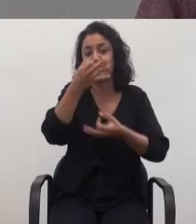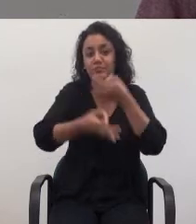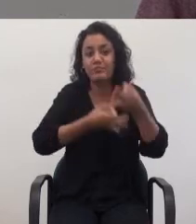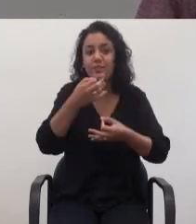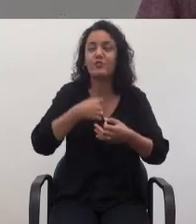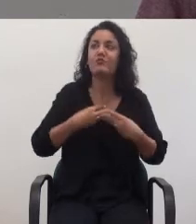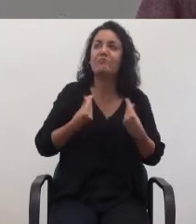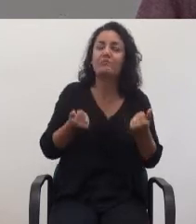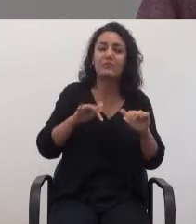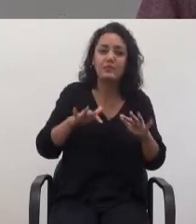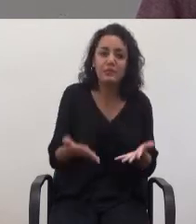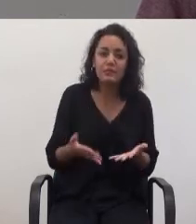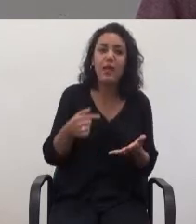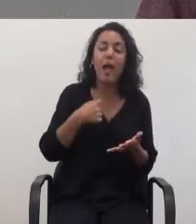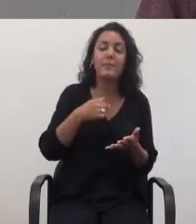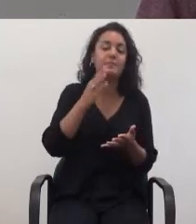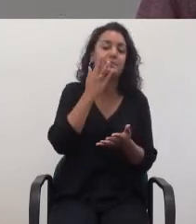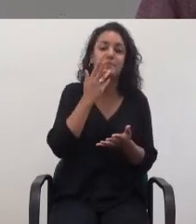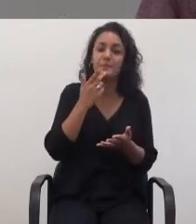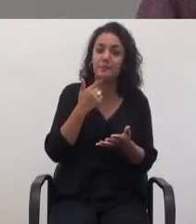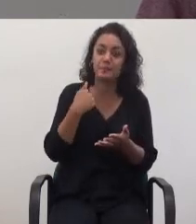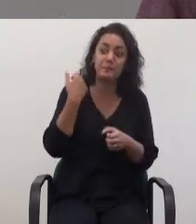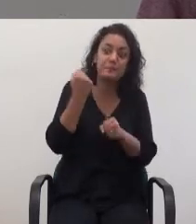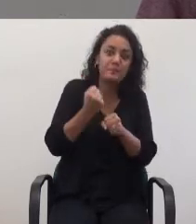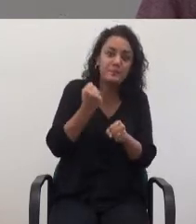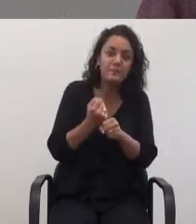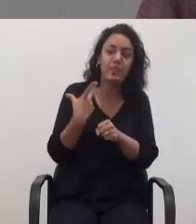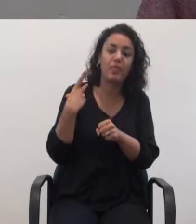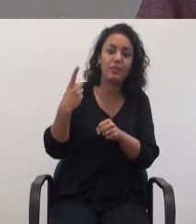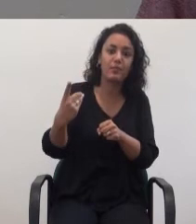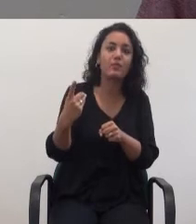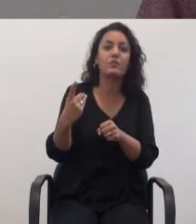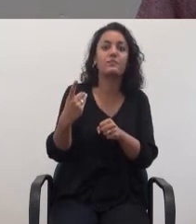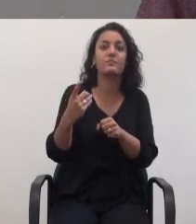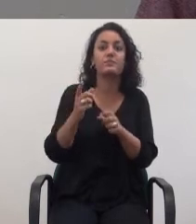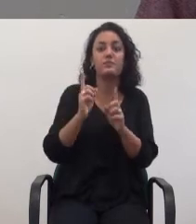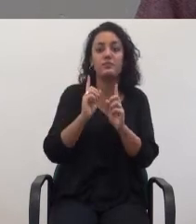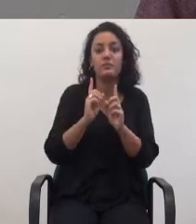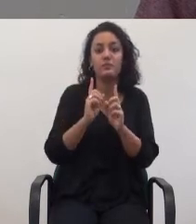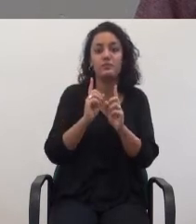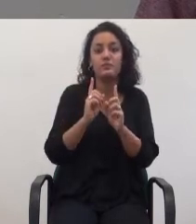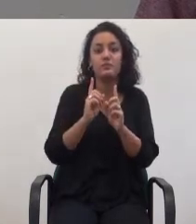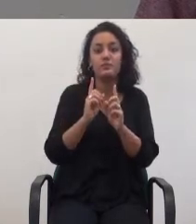donde realmente me encantó lo que hice, pero sobre todo porque